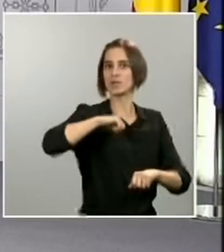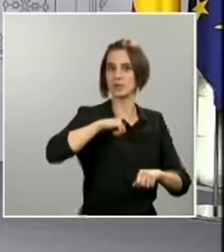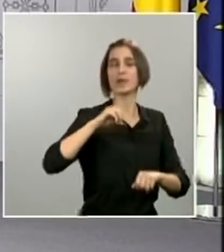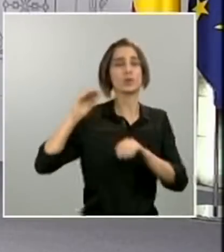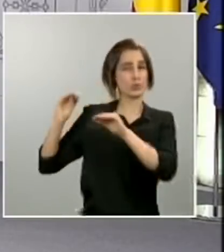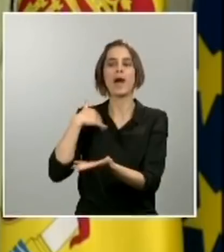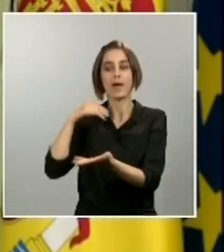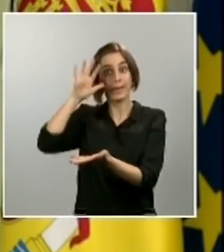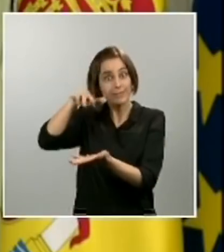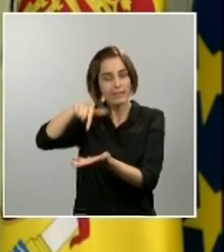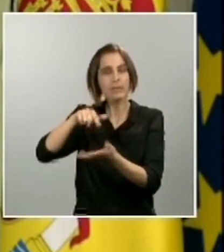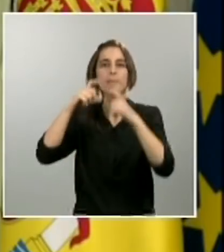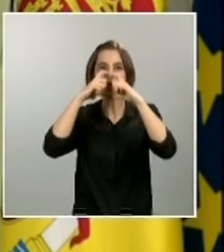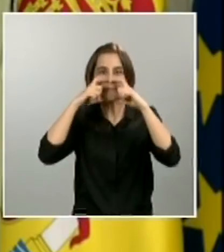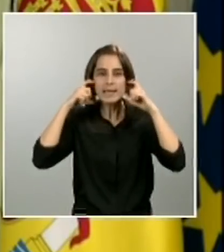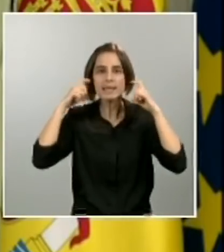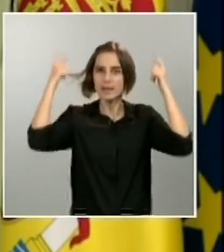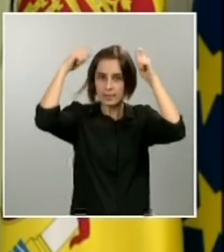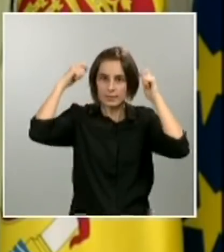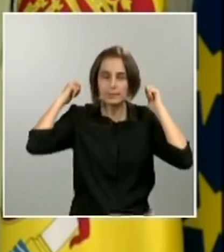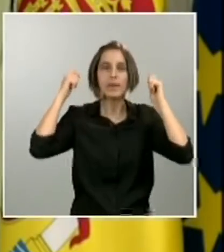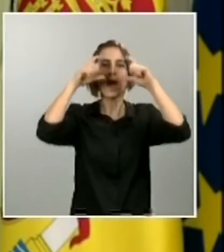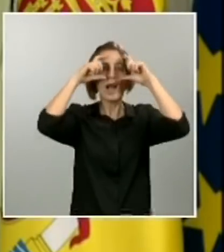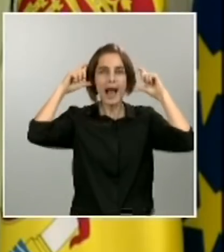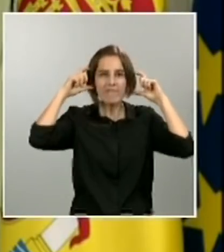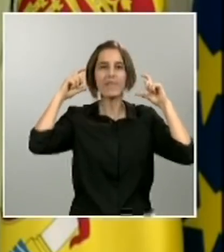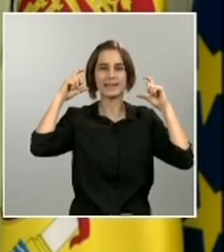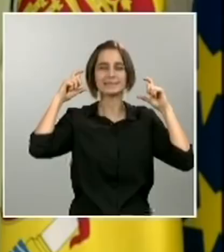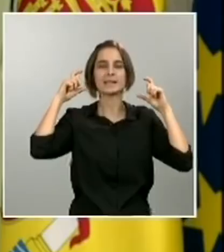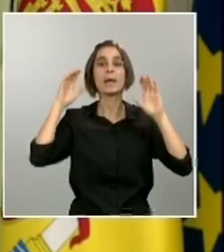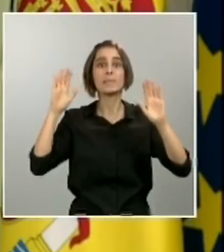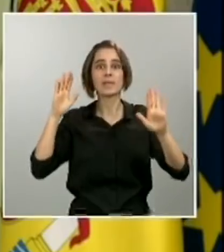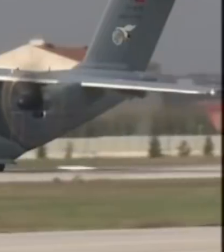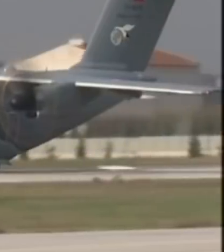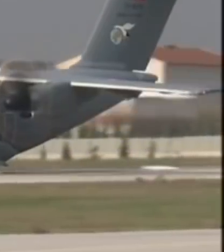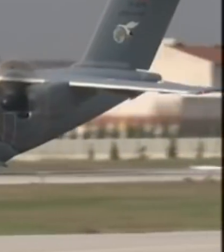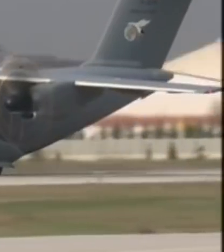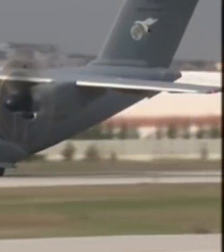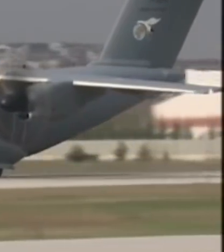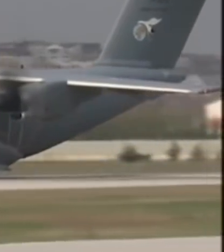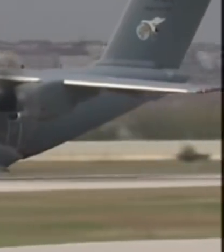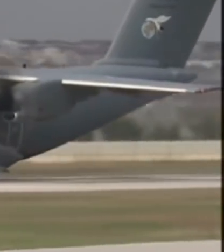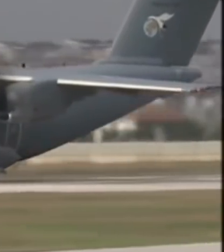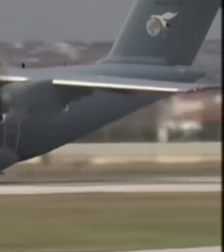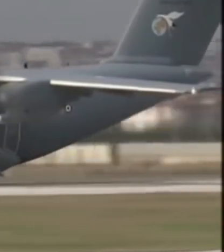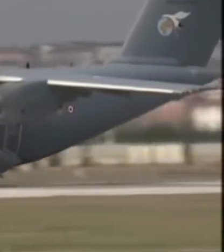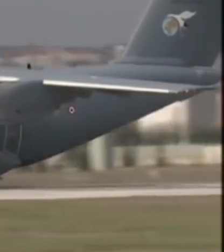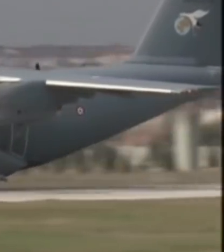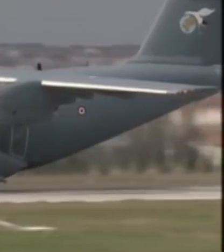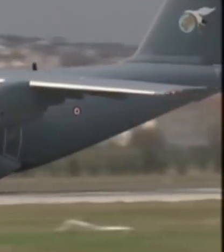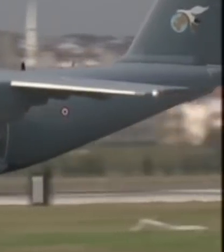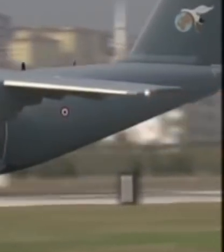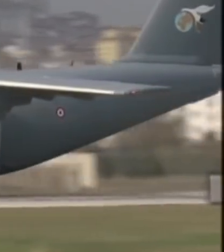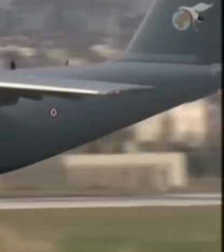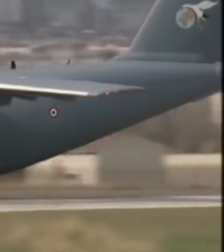quedárselos para atender a sus propios pacientes. Ese material lo había comprado el Ministerio de Sanidad junto con Castilla, La Mancha y Navarra por